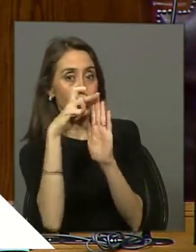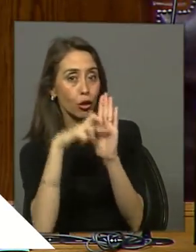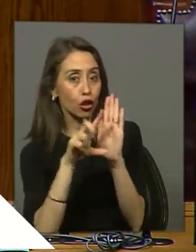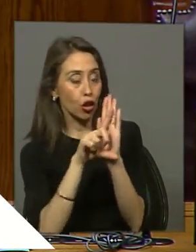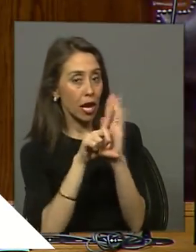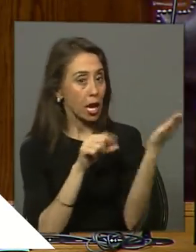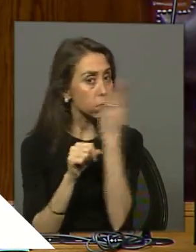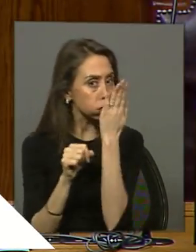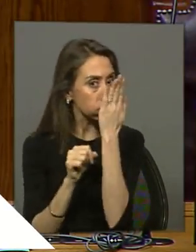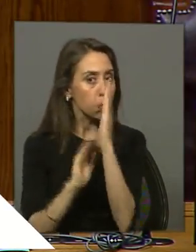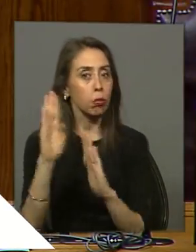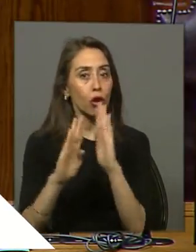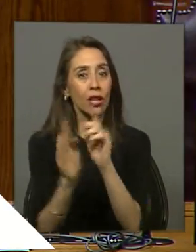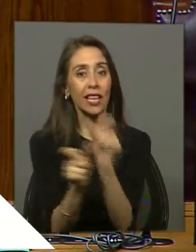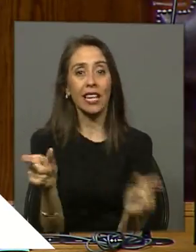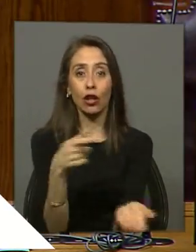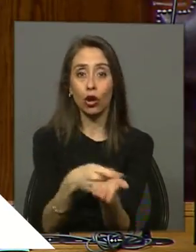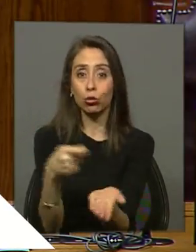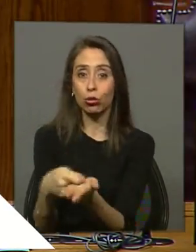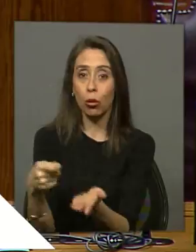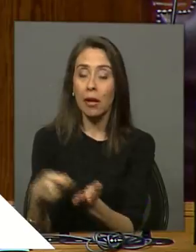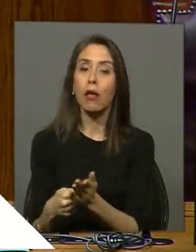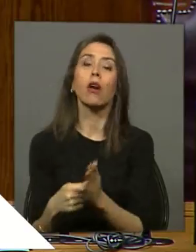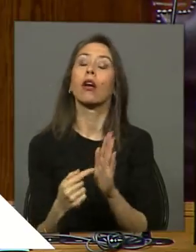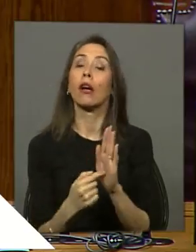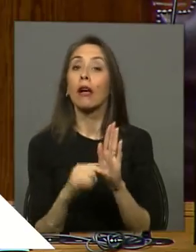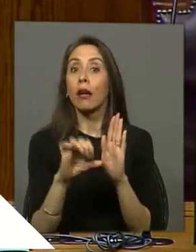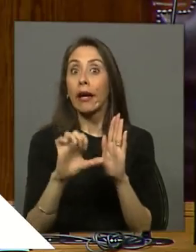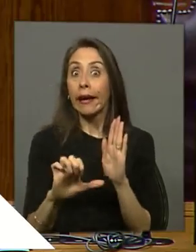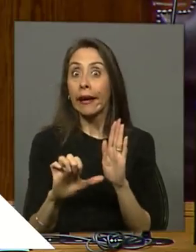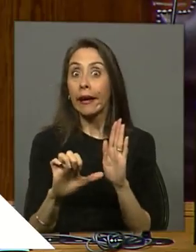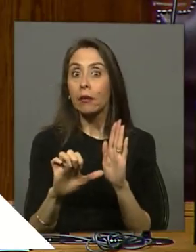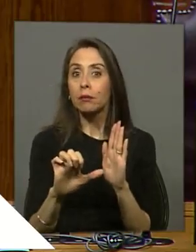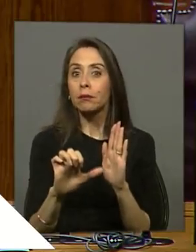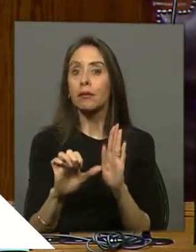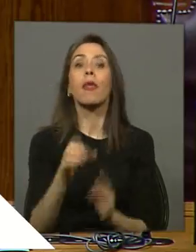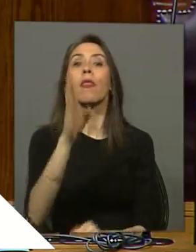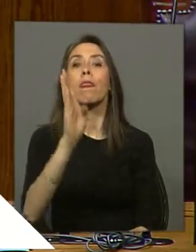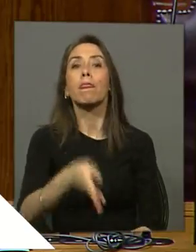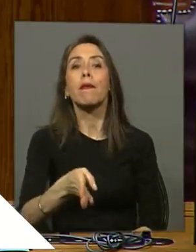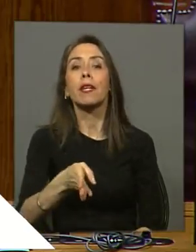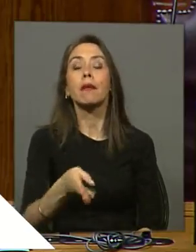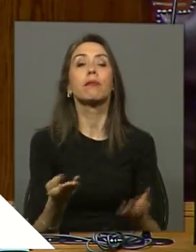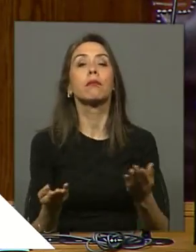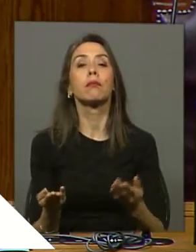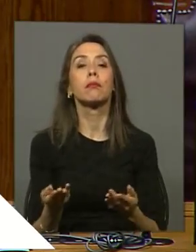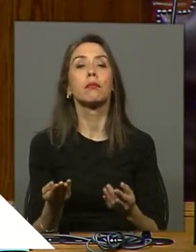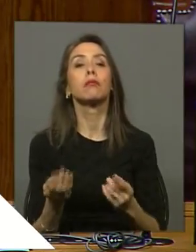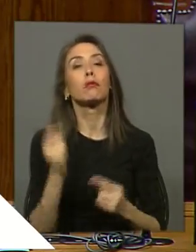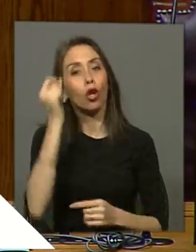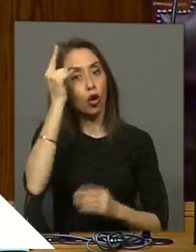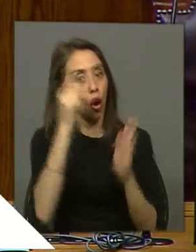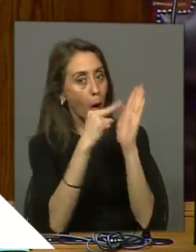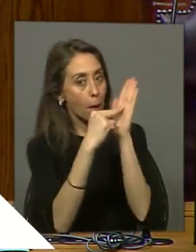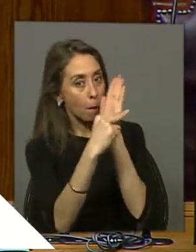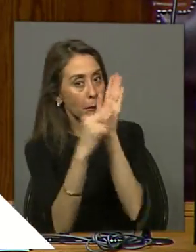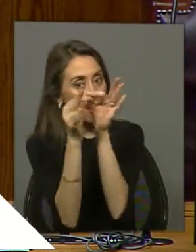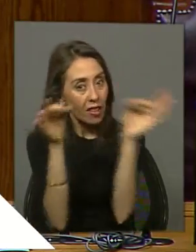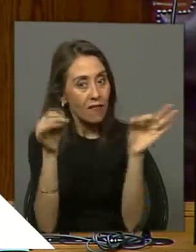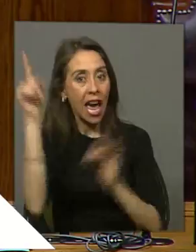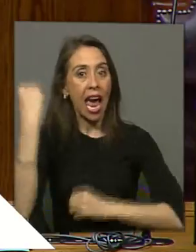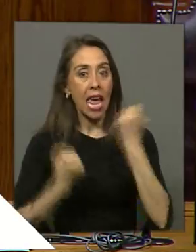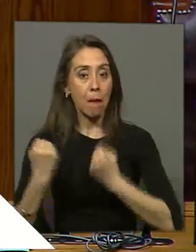de ley que busca proteger a los consumidores en relación con lo dispuesto en el literal E ya citado, es que debe necesariamente entenderse que el